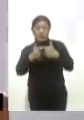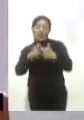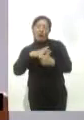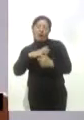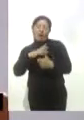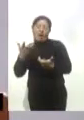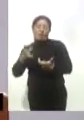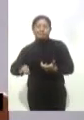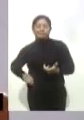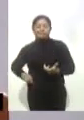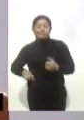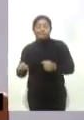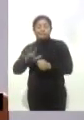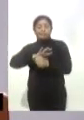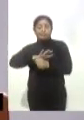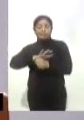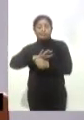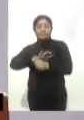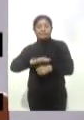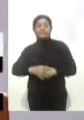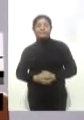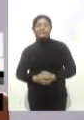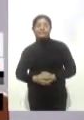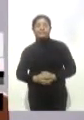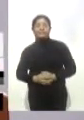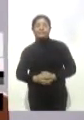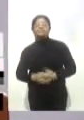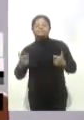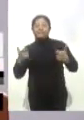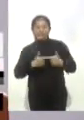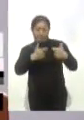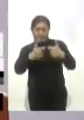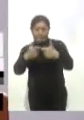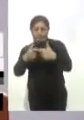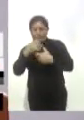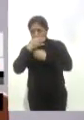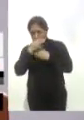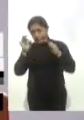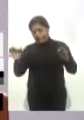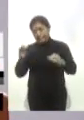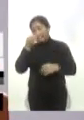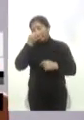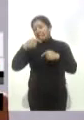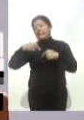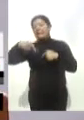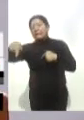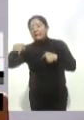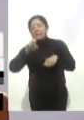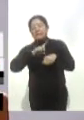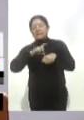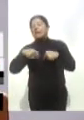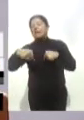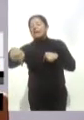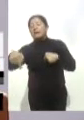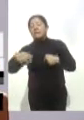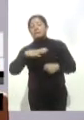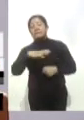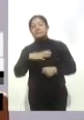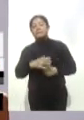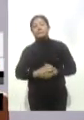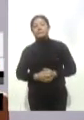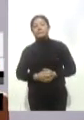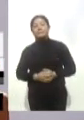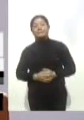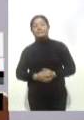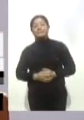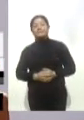En plena pandemia estamos promoviendo inversión y en los próximos días tendré oportunidad de anunciar la confirmación